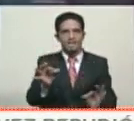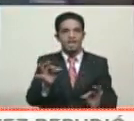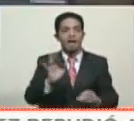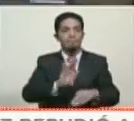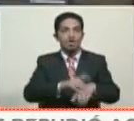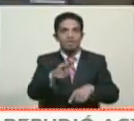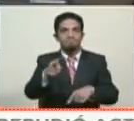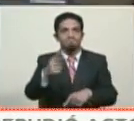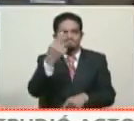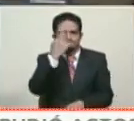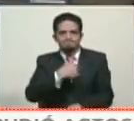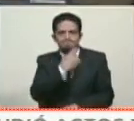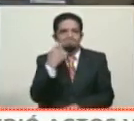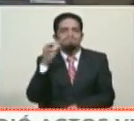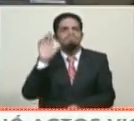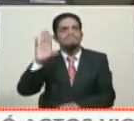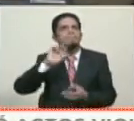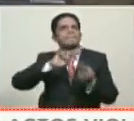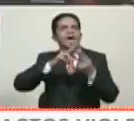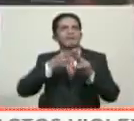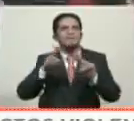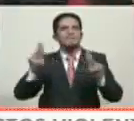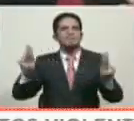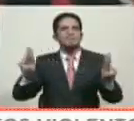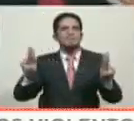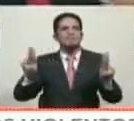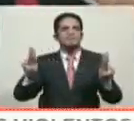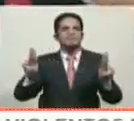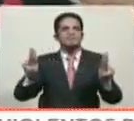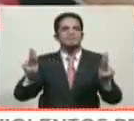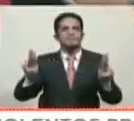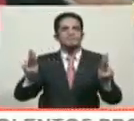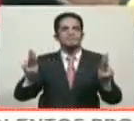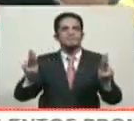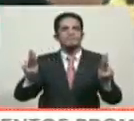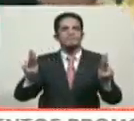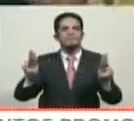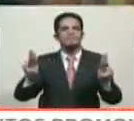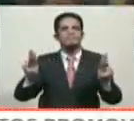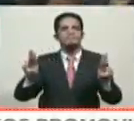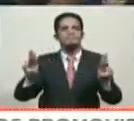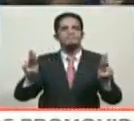valentía y su compromiso con la paz, la Constitución y el pueblo.